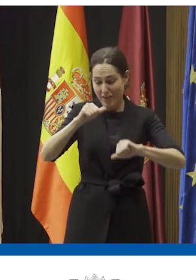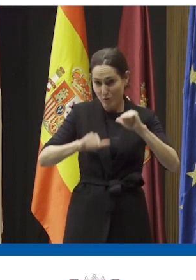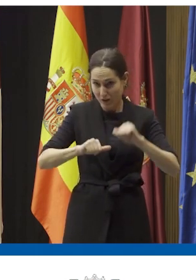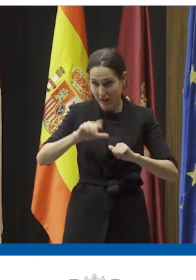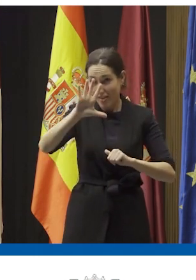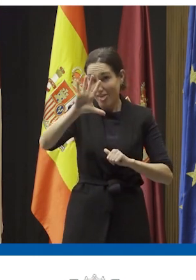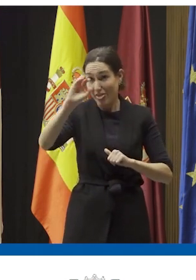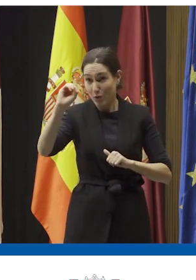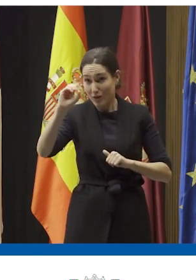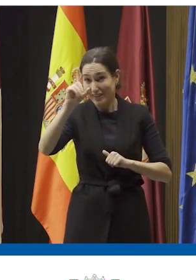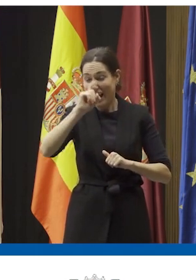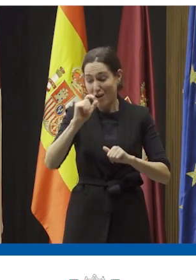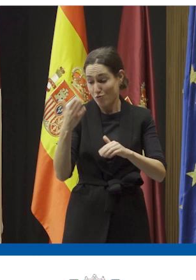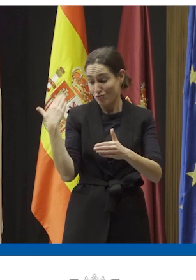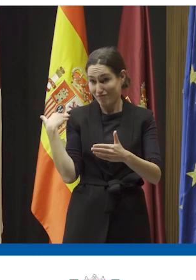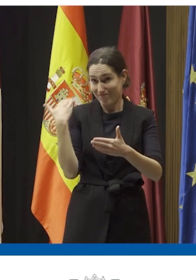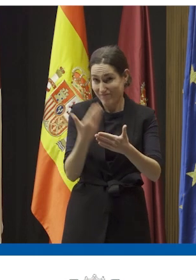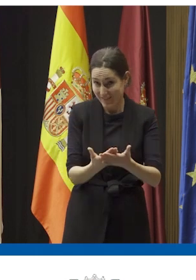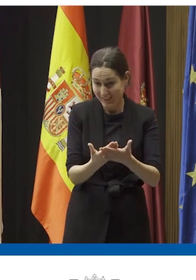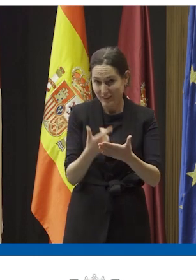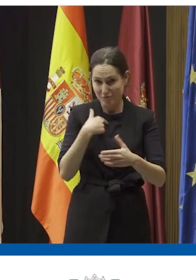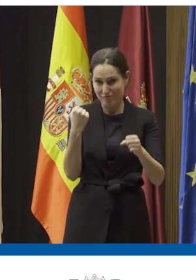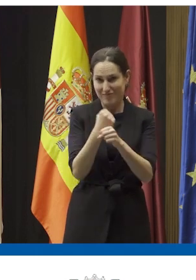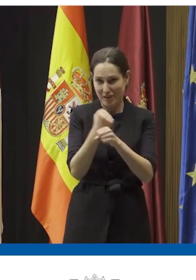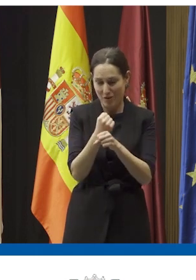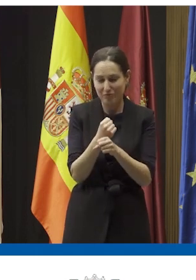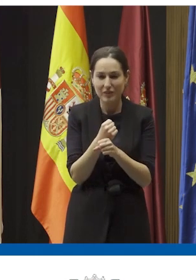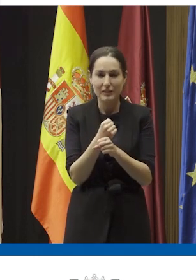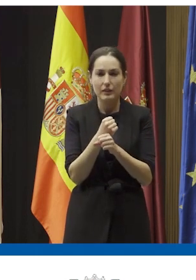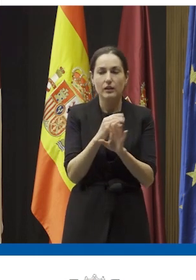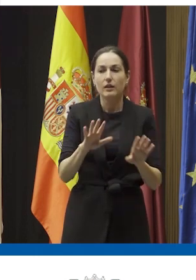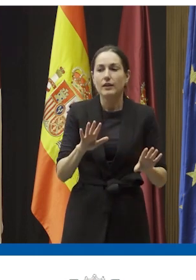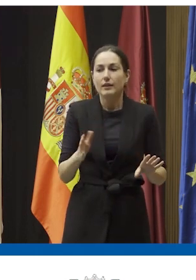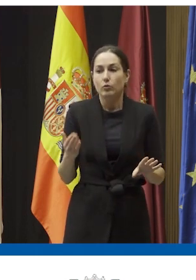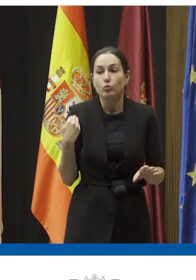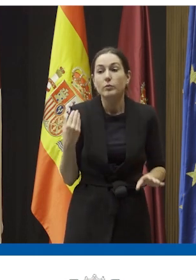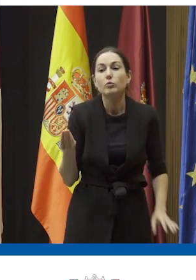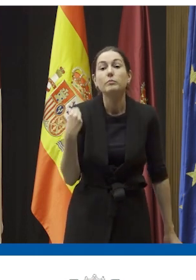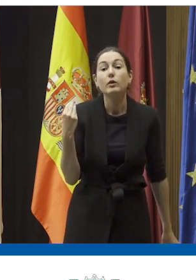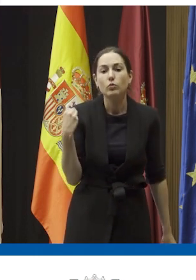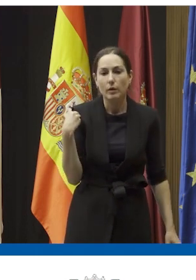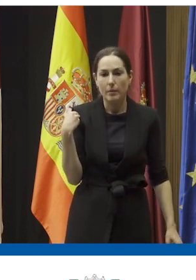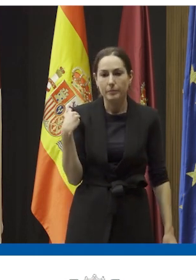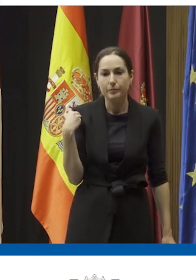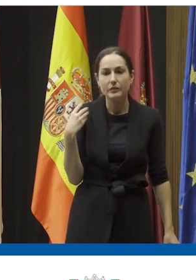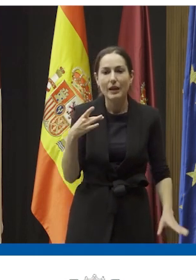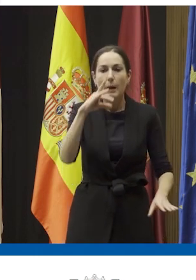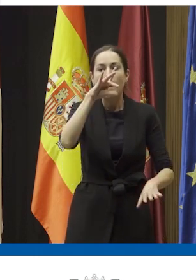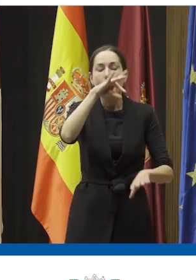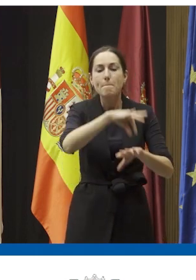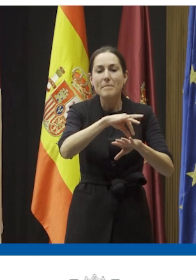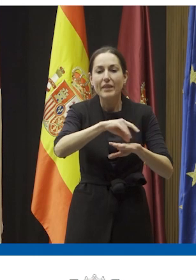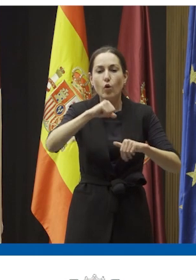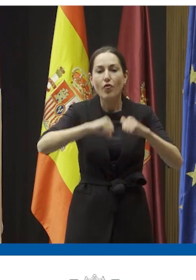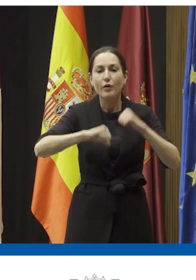queden todavía, espero. Con lo cual, me preguntaban hace un momento, ¿cuál pudo ser el primer cirujano? Pues casi